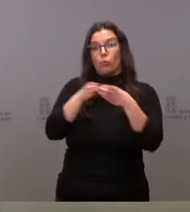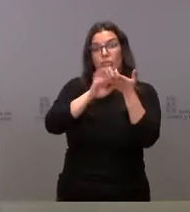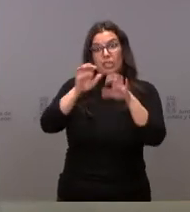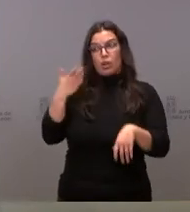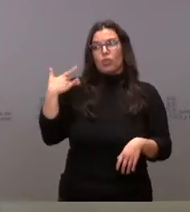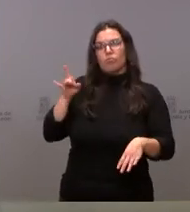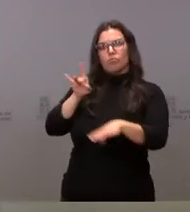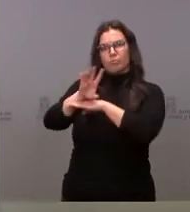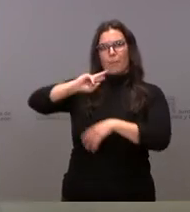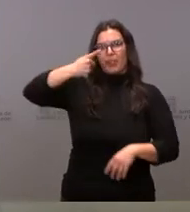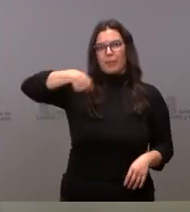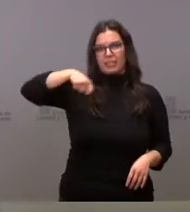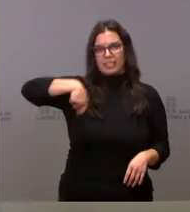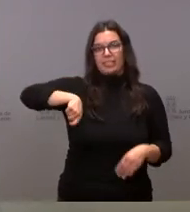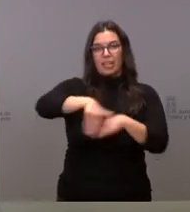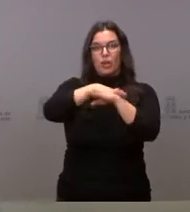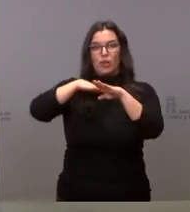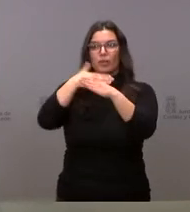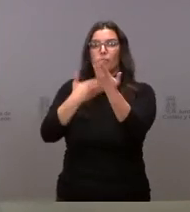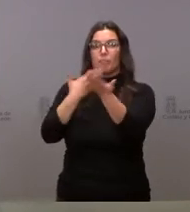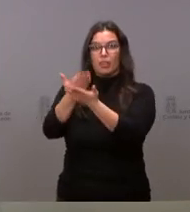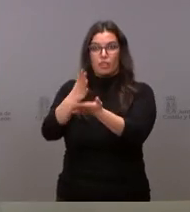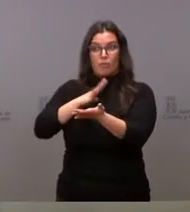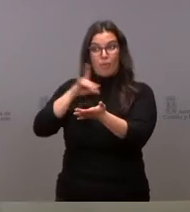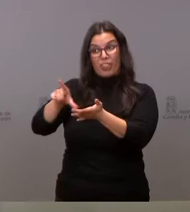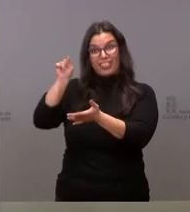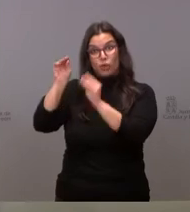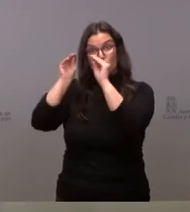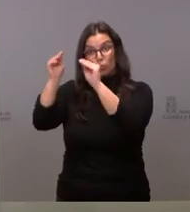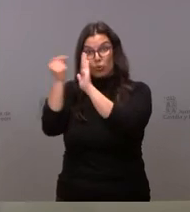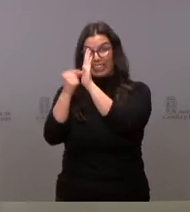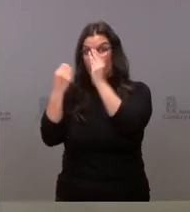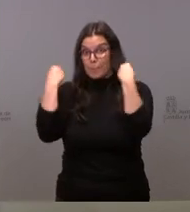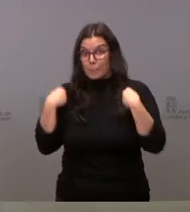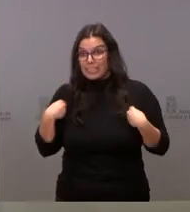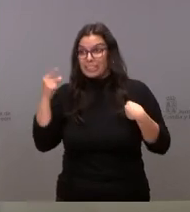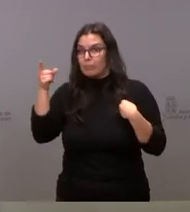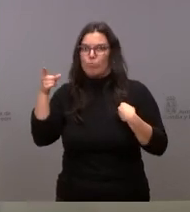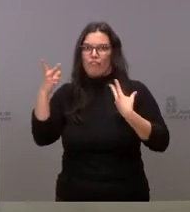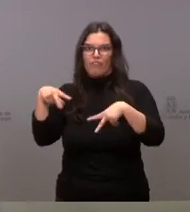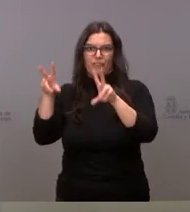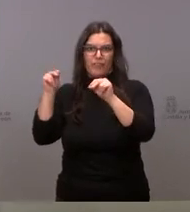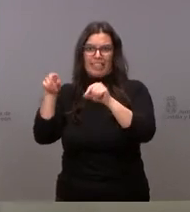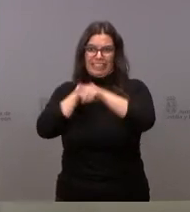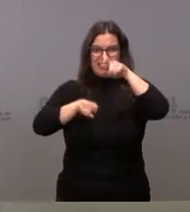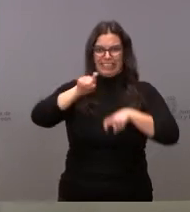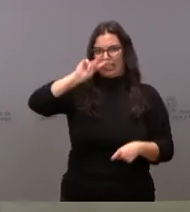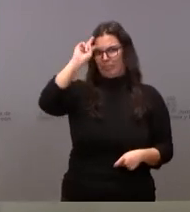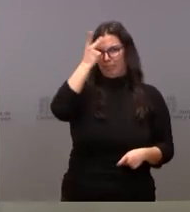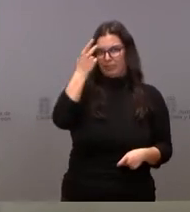del gobierno pidiendo la retirada de esa decisión y el trato homogéneo de todas las comunidades autónomas